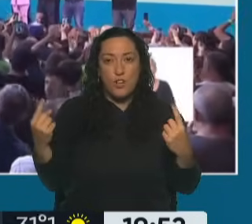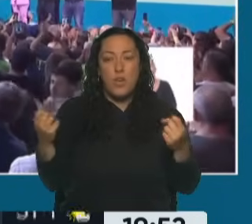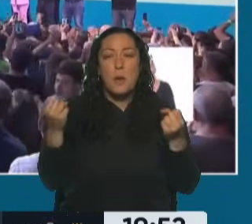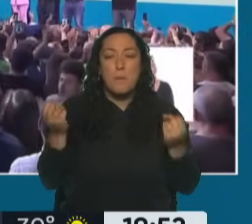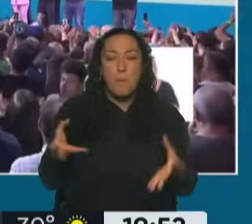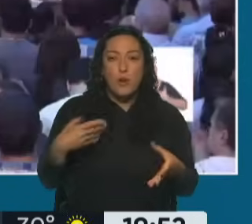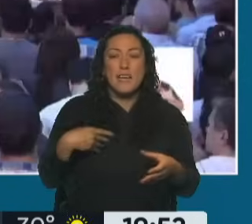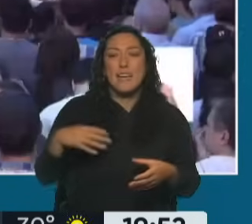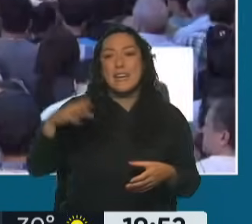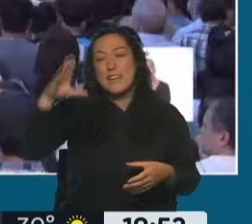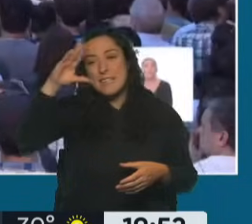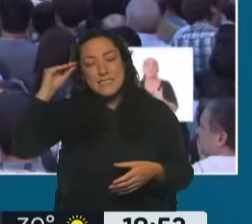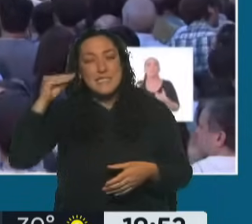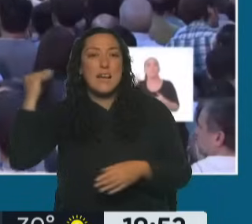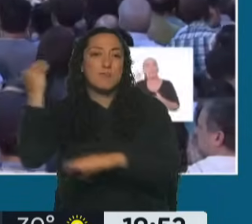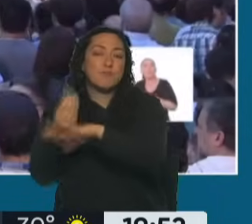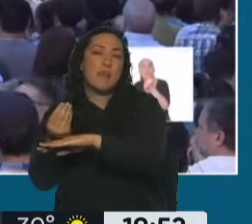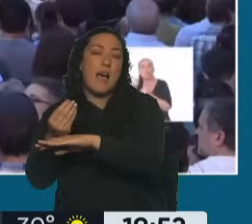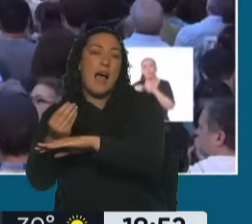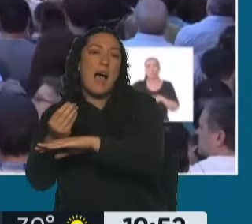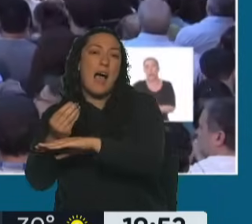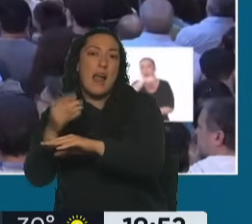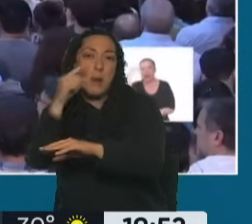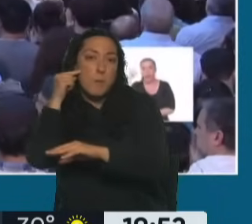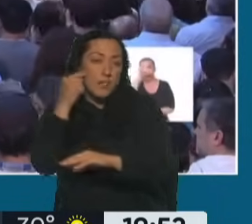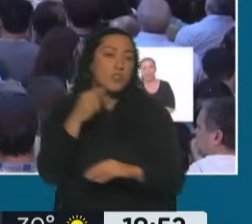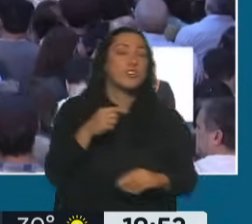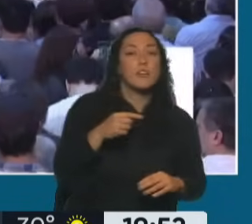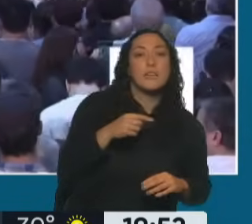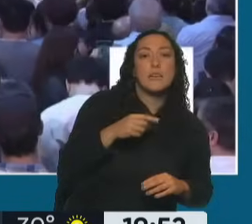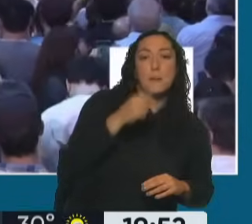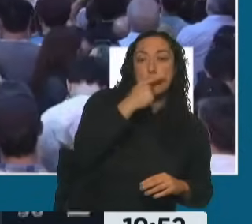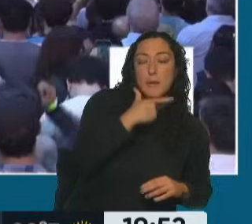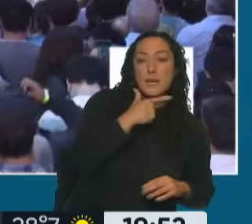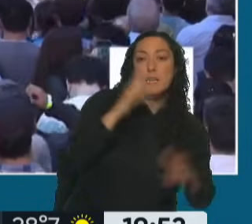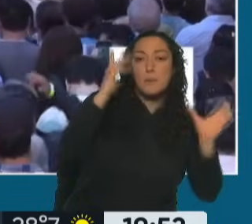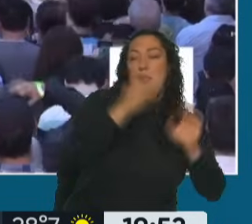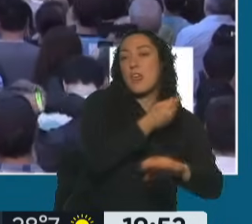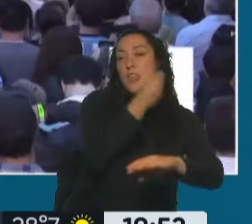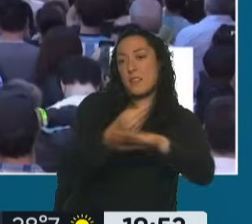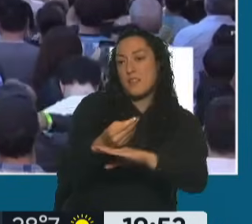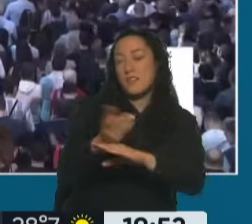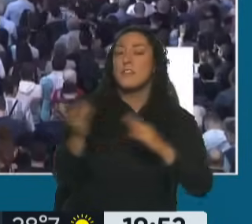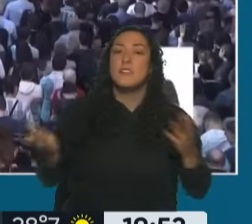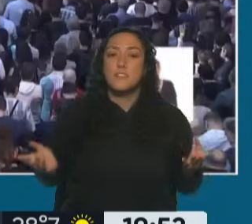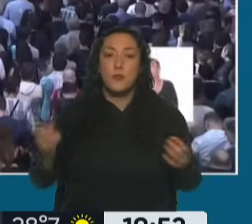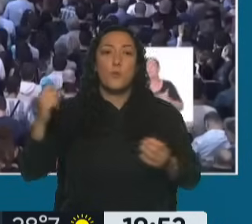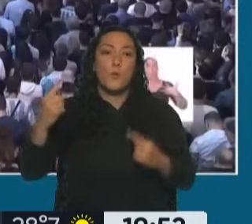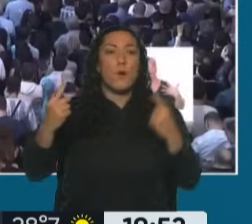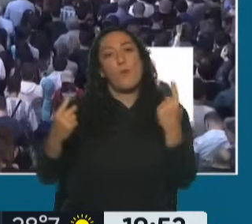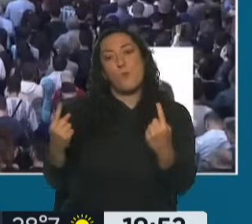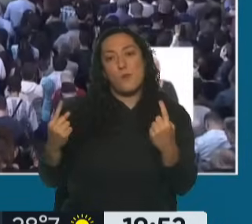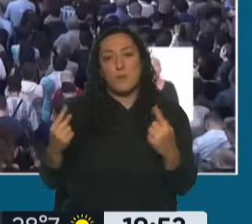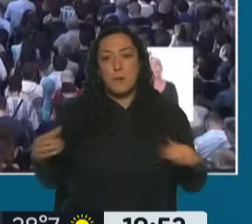Cristina lo puso a Alberto y Mauricio lo puso a Javier. Y algo de eso hay. Eso Por es otro, Poli. Sí, Massa no Sí, habló como